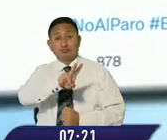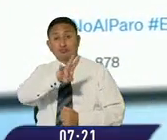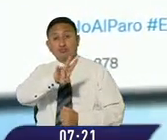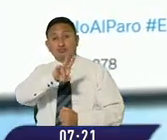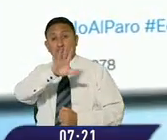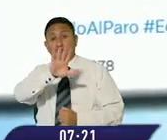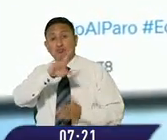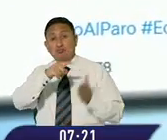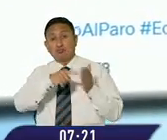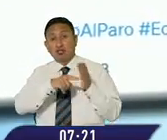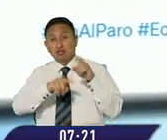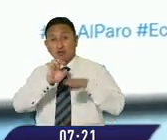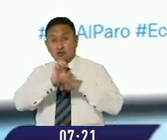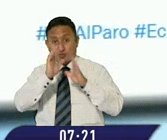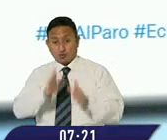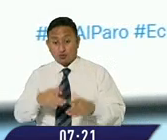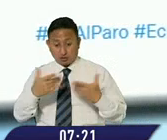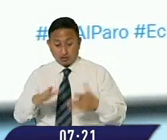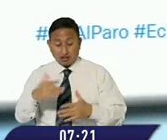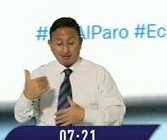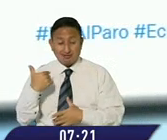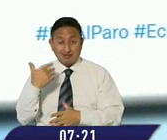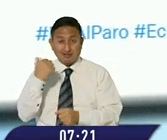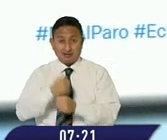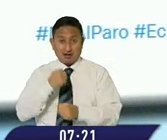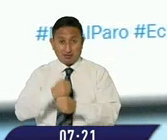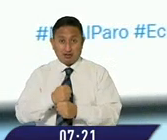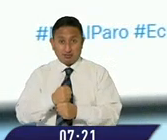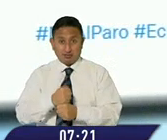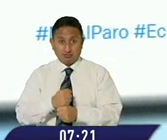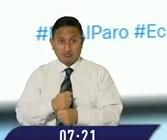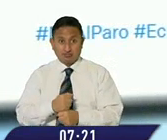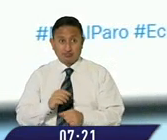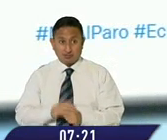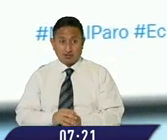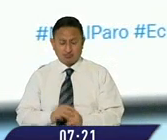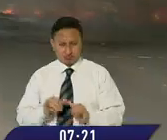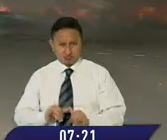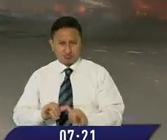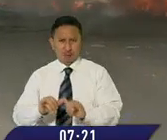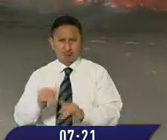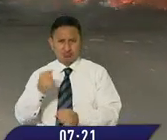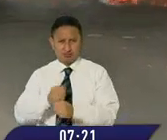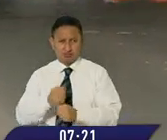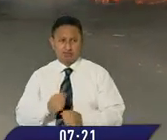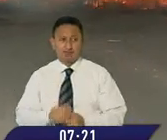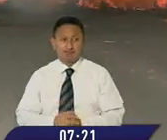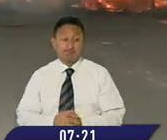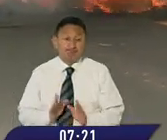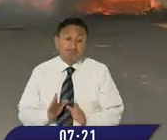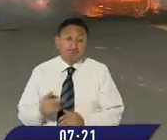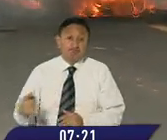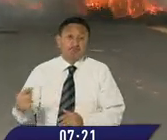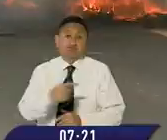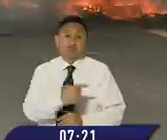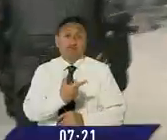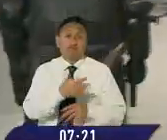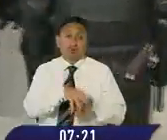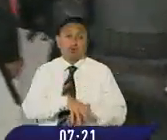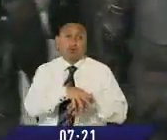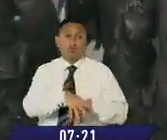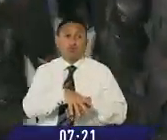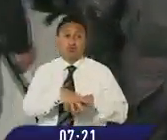275,000 ecuatorianos que por fin consiguieron un empleo, dejémoslos trabajar. Esto quizás en respuesta a la